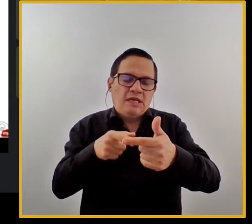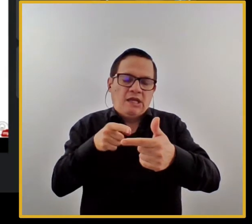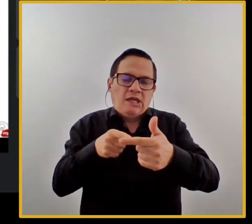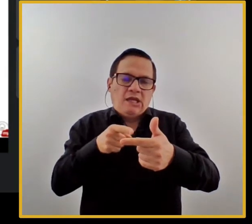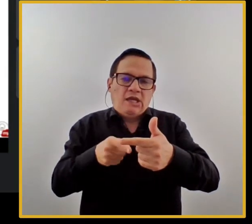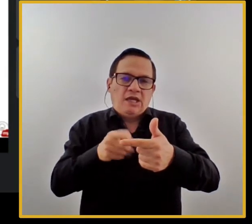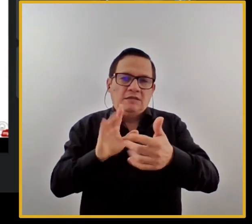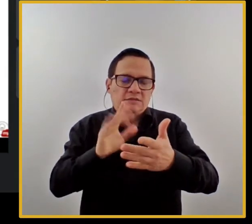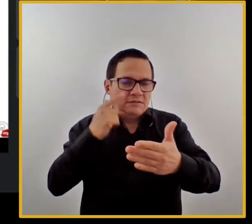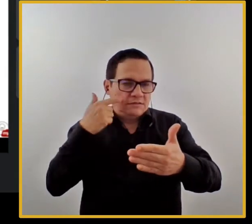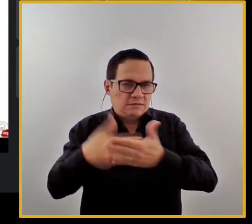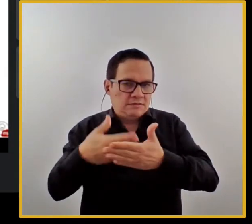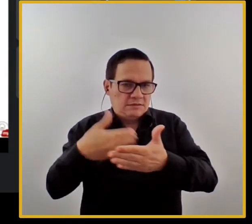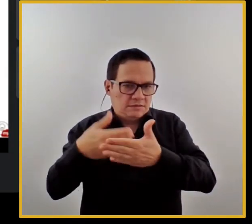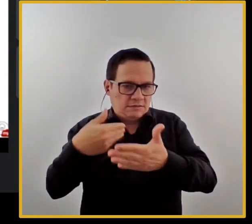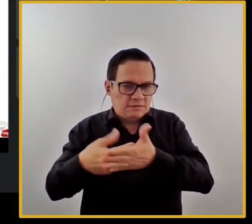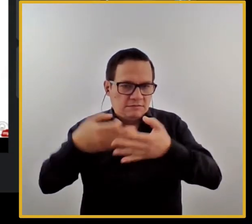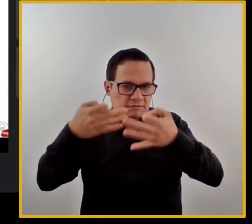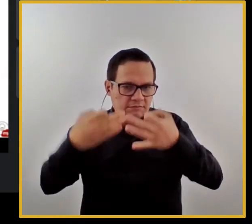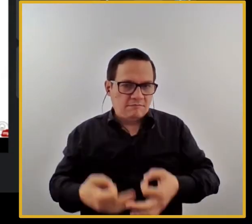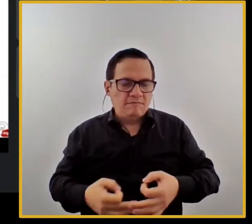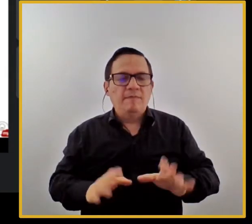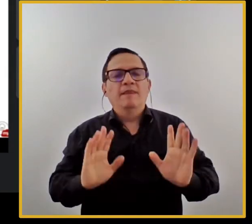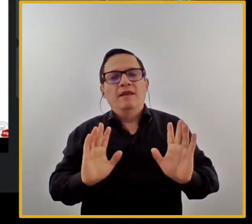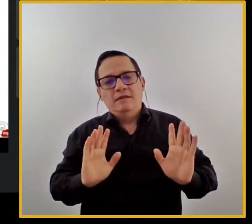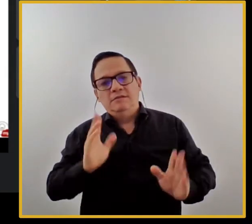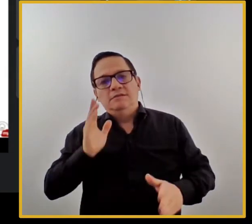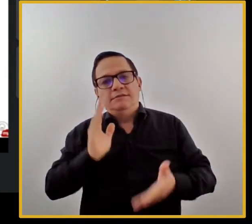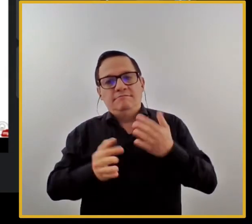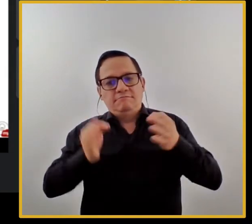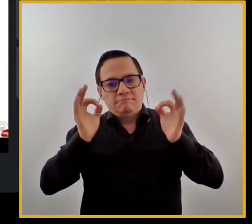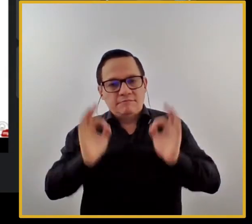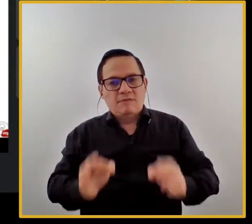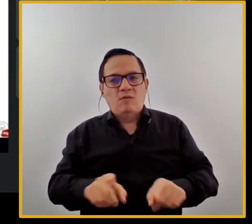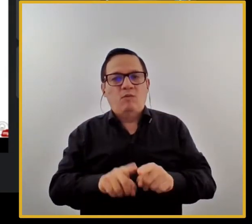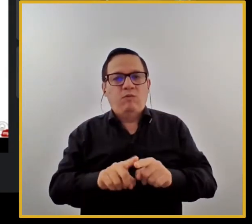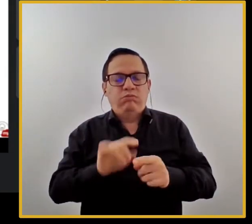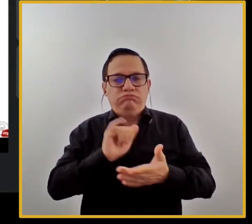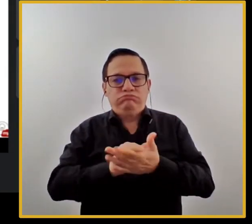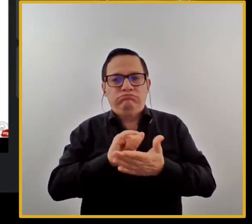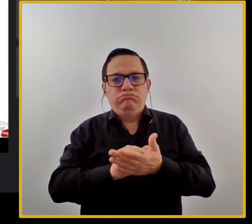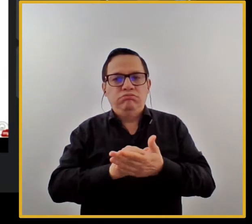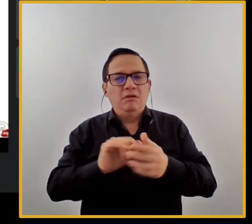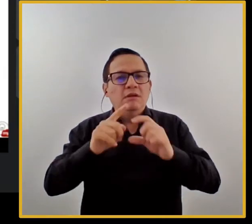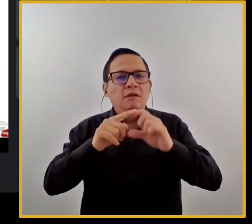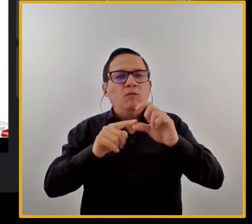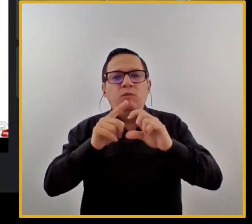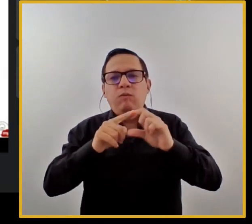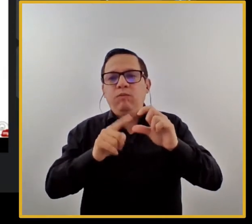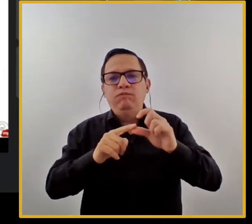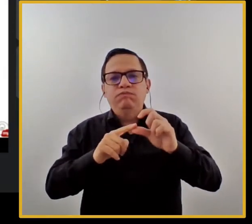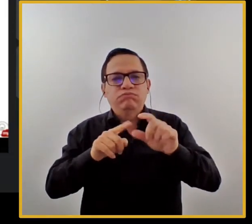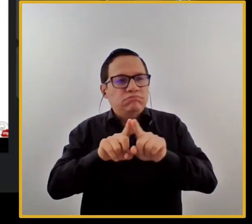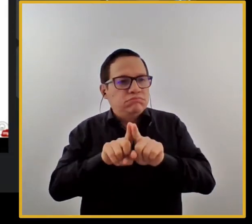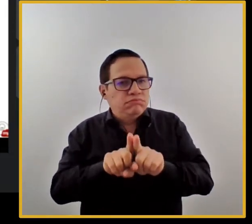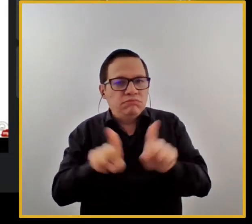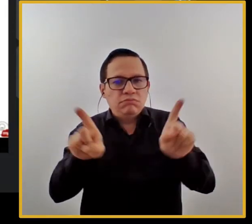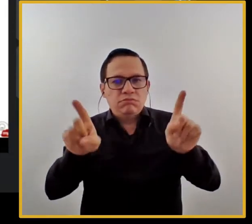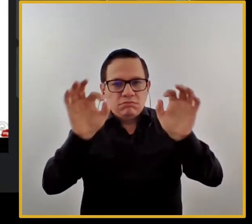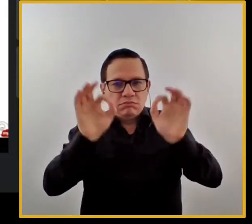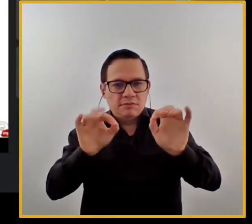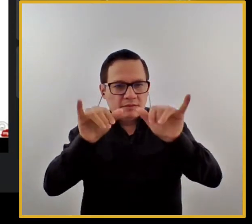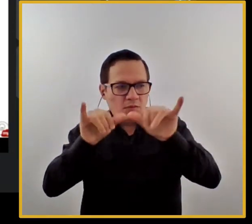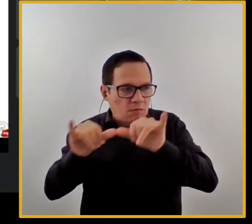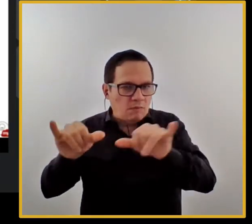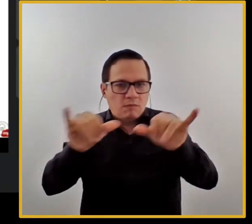para poder comprobar de que sea, que sea una ecuación diferencial